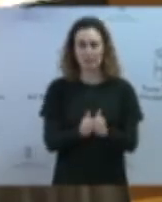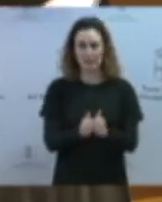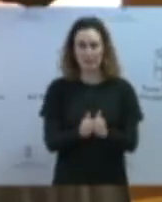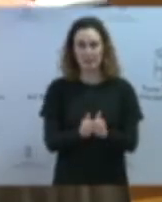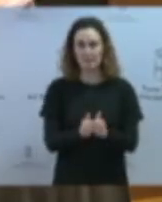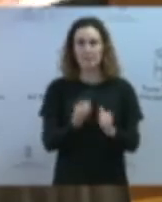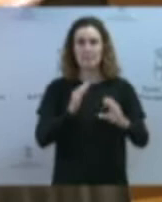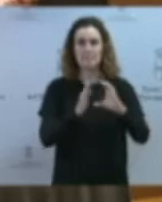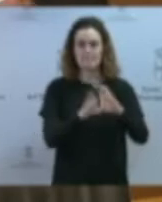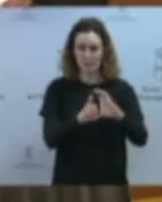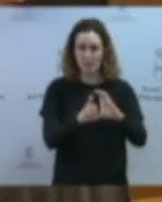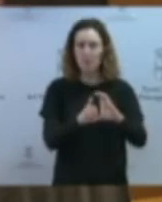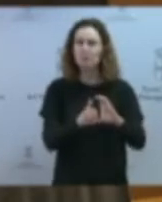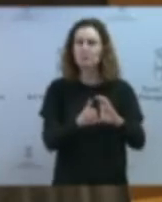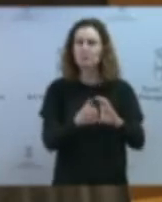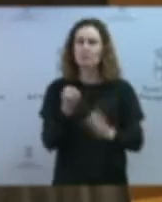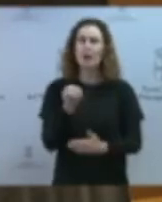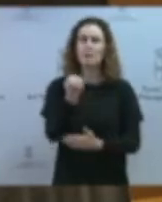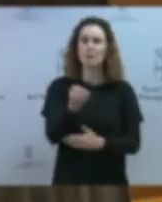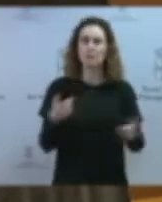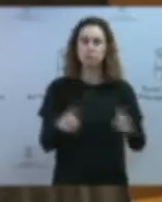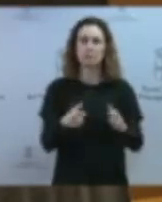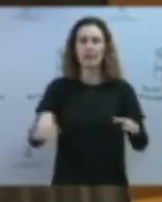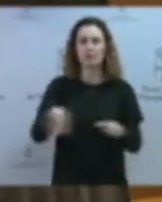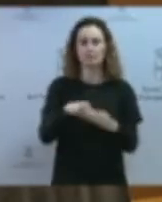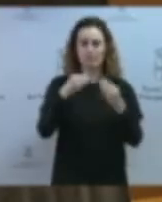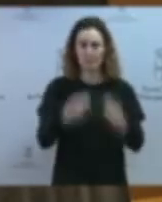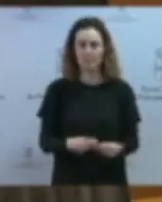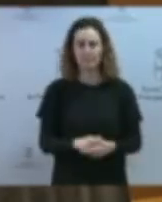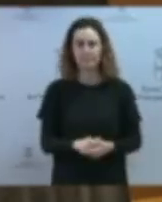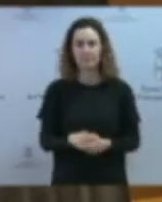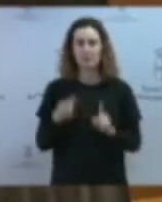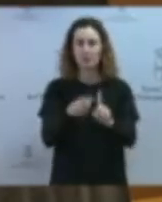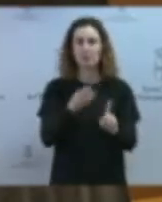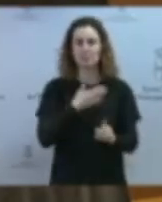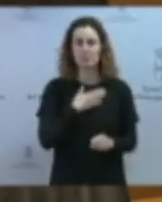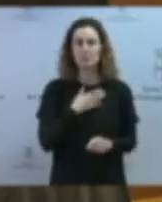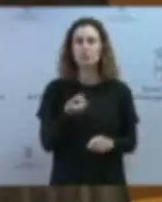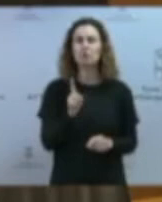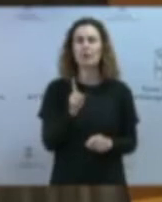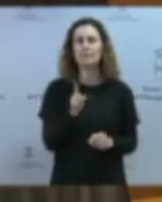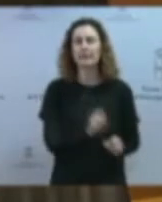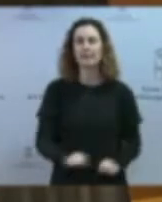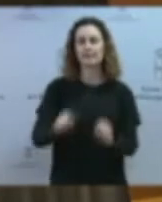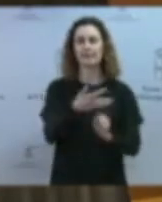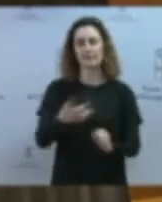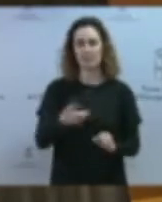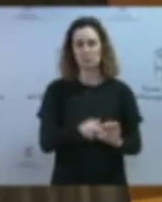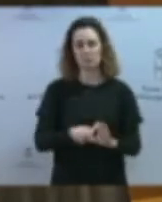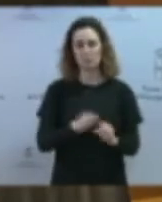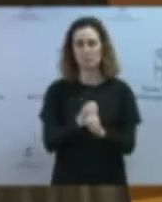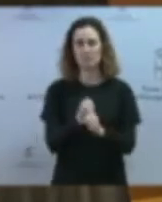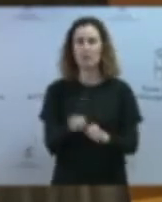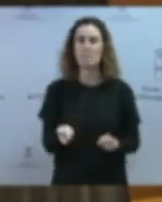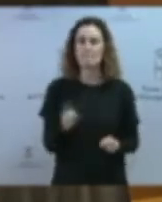realmente inclusiva. El nuestro objetivo tiene que ser no solo la defensa de estos 500 puestos de trabajo, sino también la apuesta real de futuro por una educación